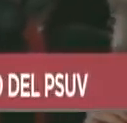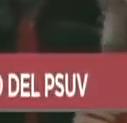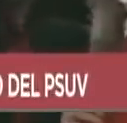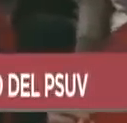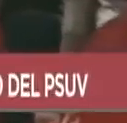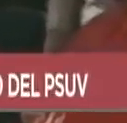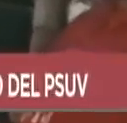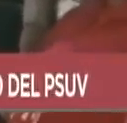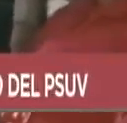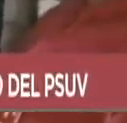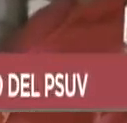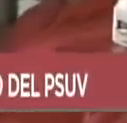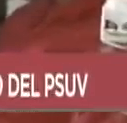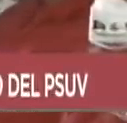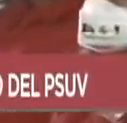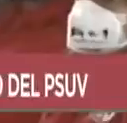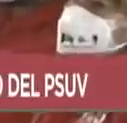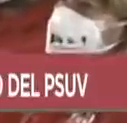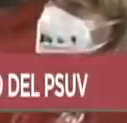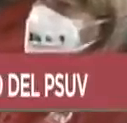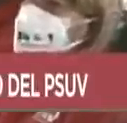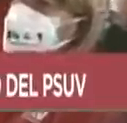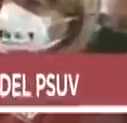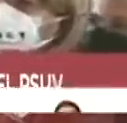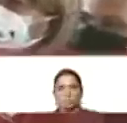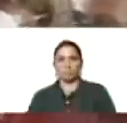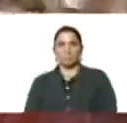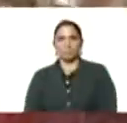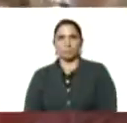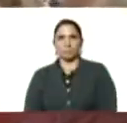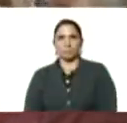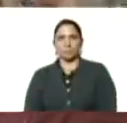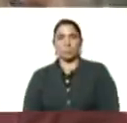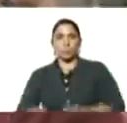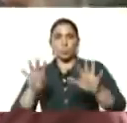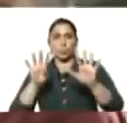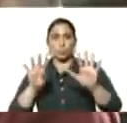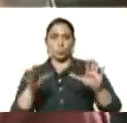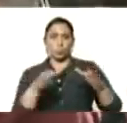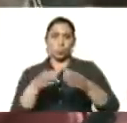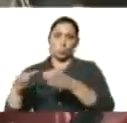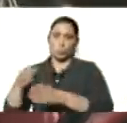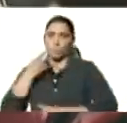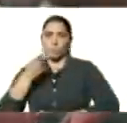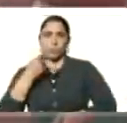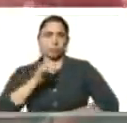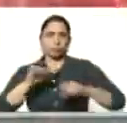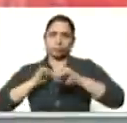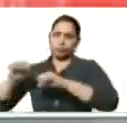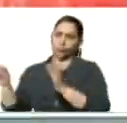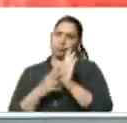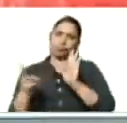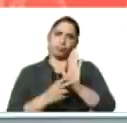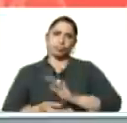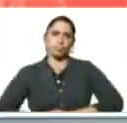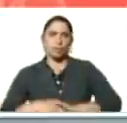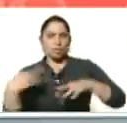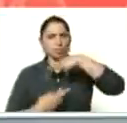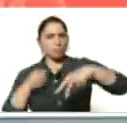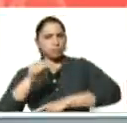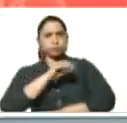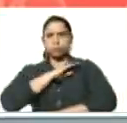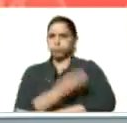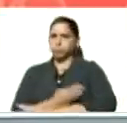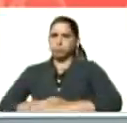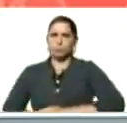unidos en perfecta unión los nueve partidos y movimientos verdaderamente